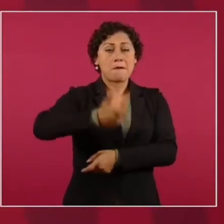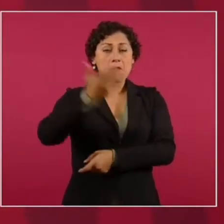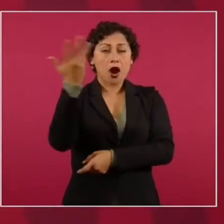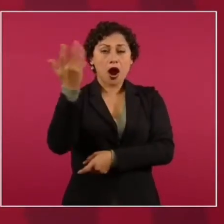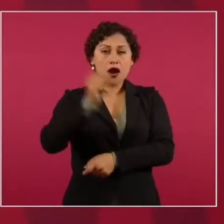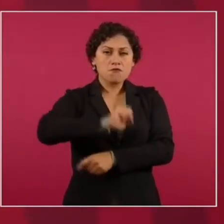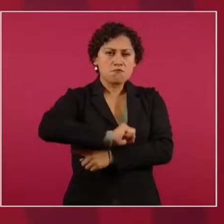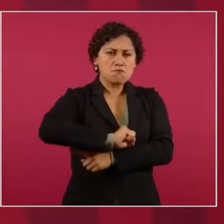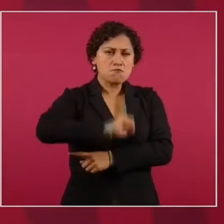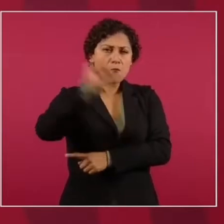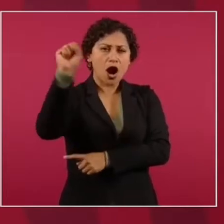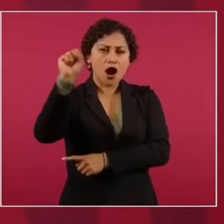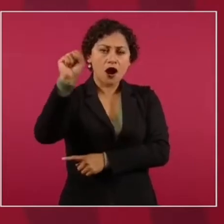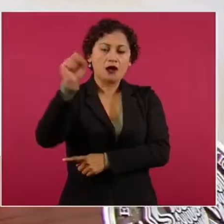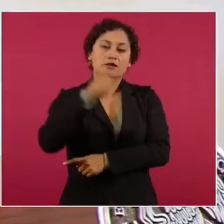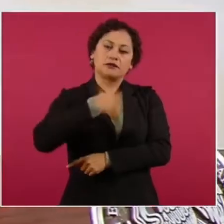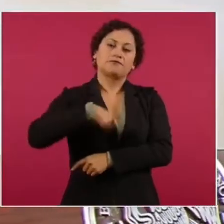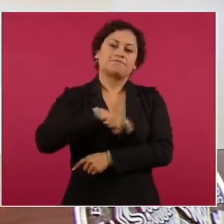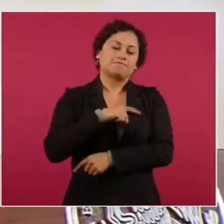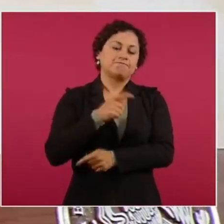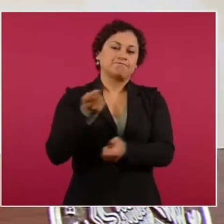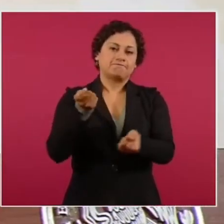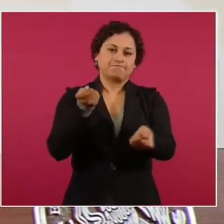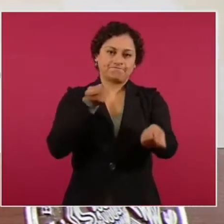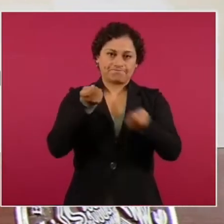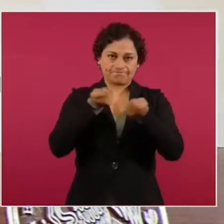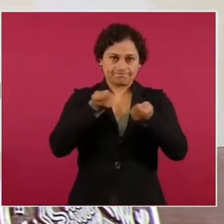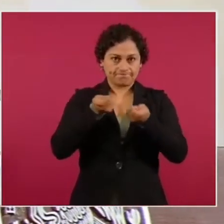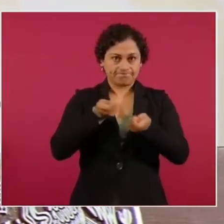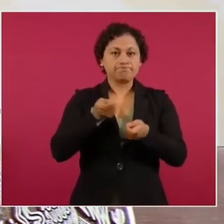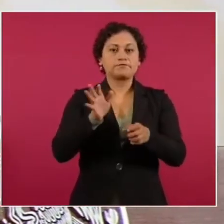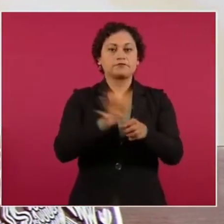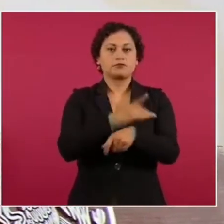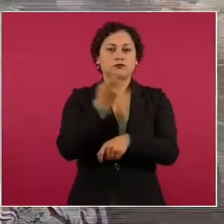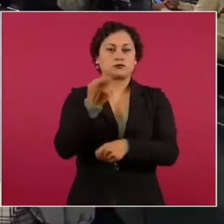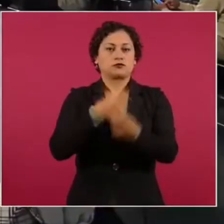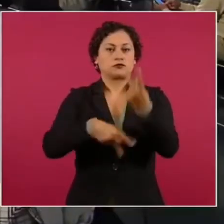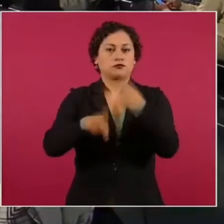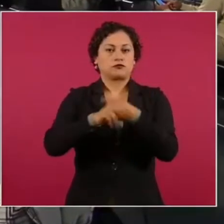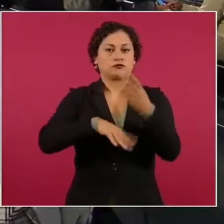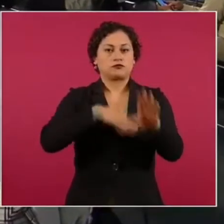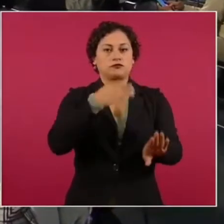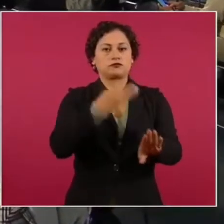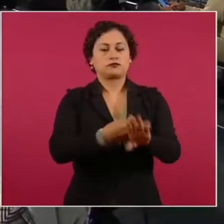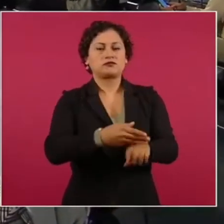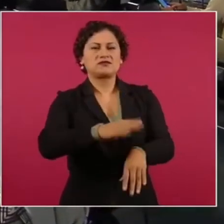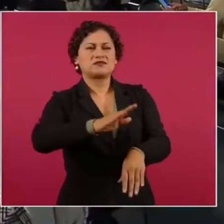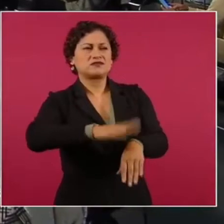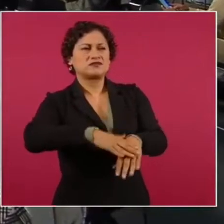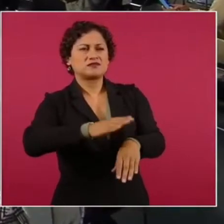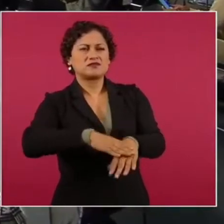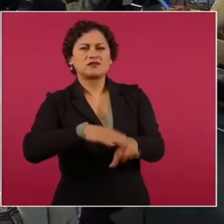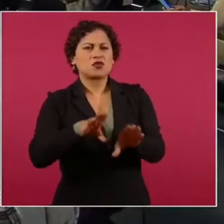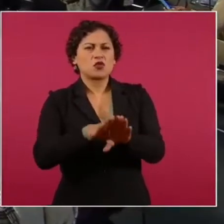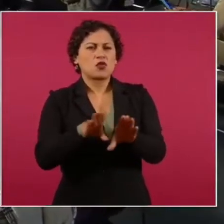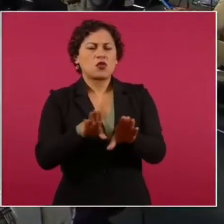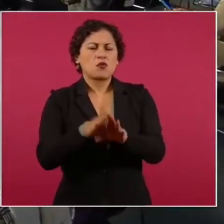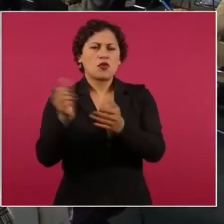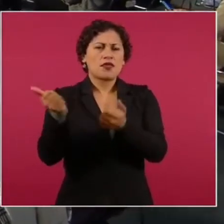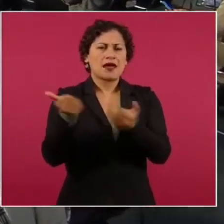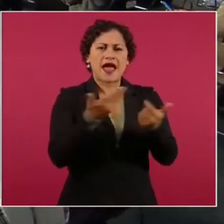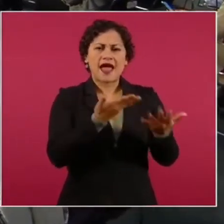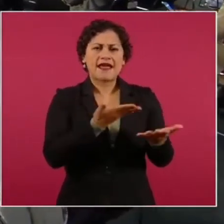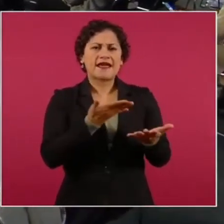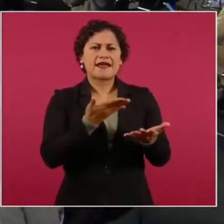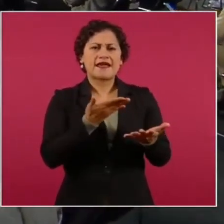porque la inflación nos afecta a todos y afecta más. ¿Qué va a a garantizar los que no pobres. lleguen plagas? ¿Mande? ¿Qué va